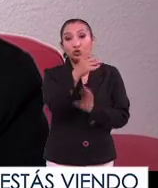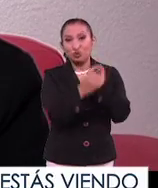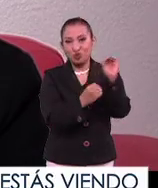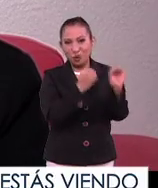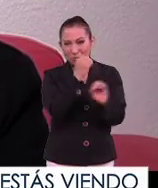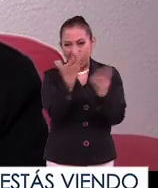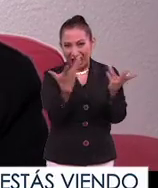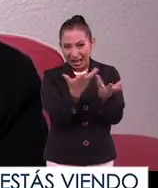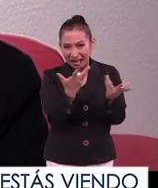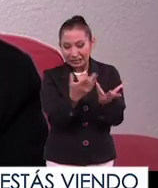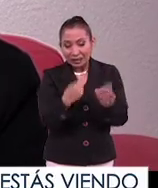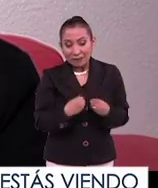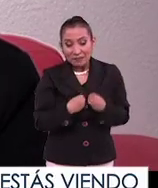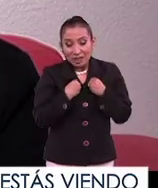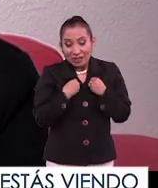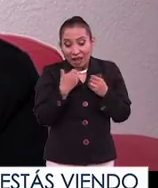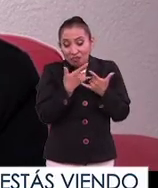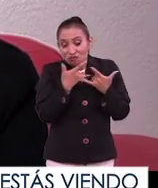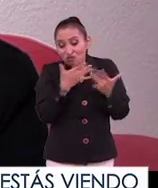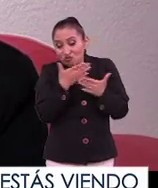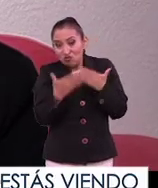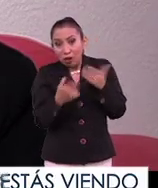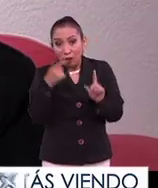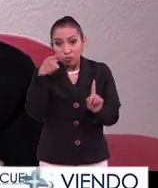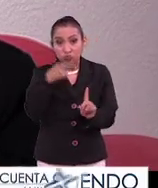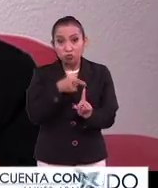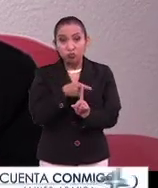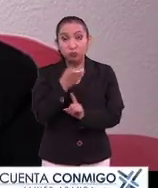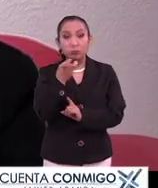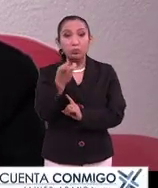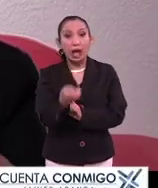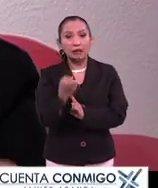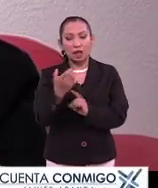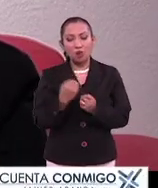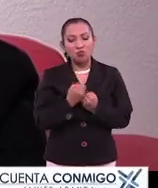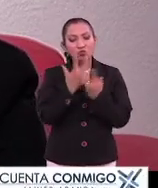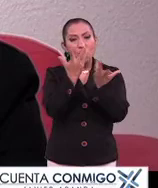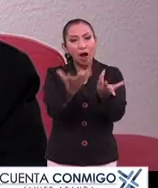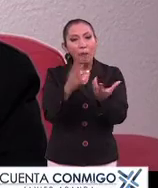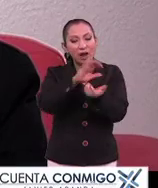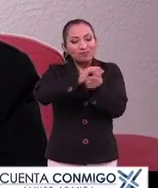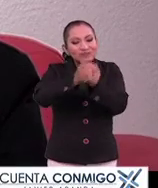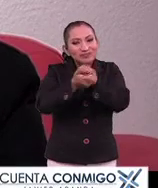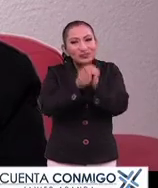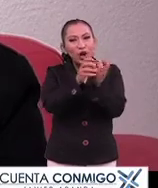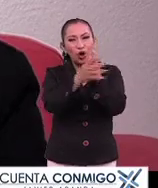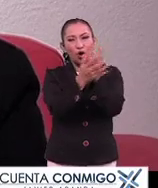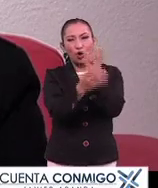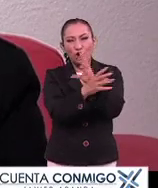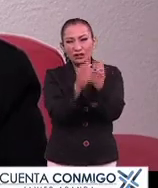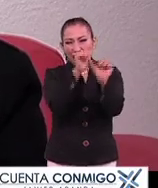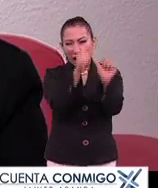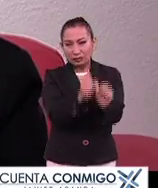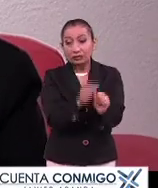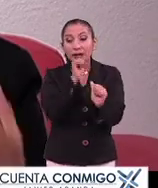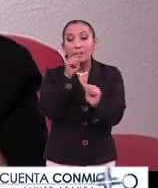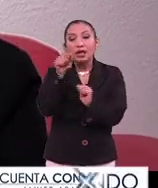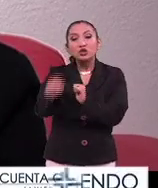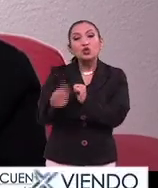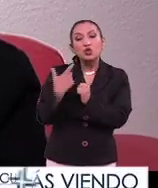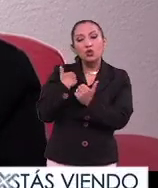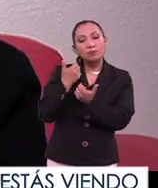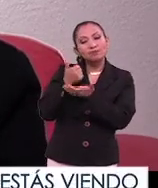obra, su vida y obra no solo se centra en estas manifestaciones plásticas, ¿no? Artísticas, sino también